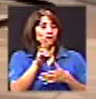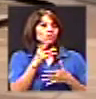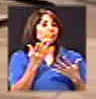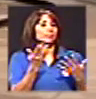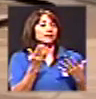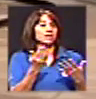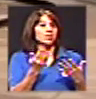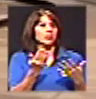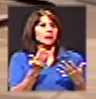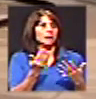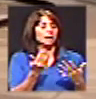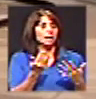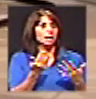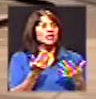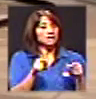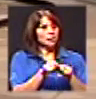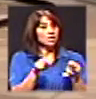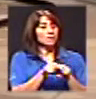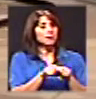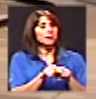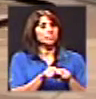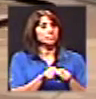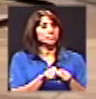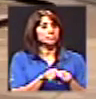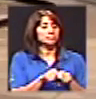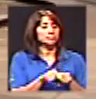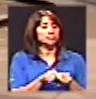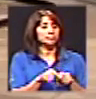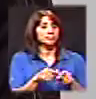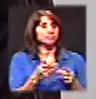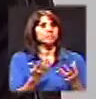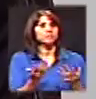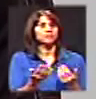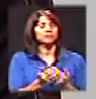universitario, sino que también